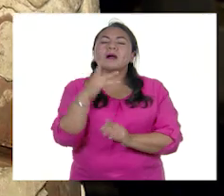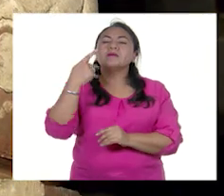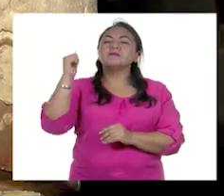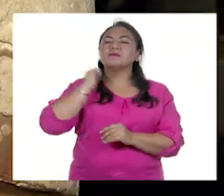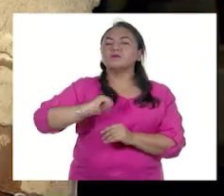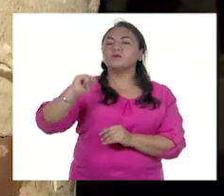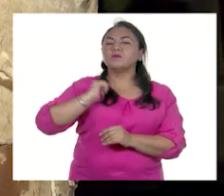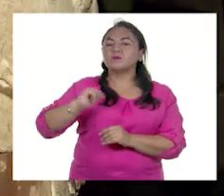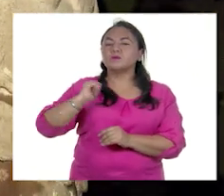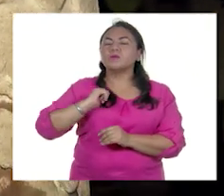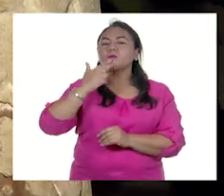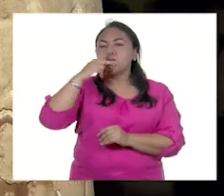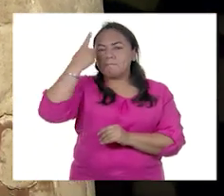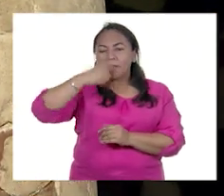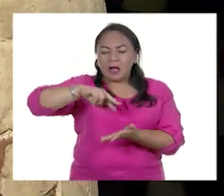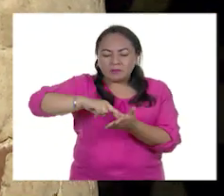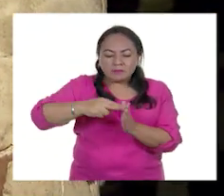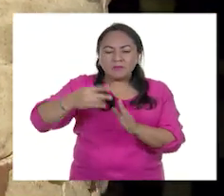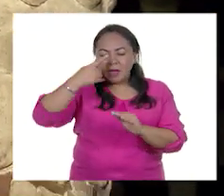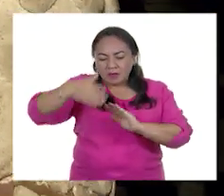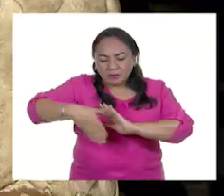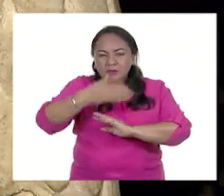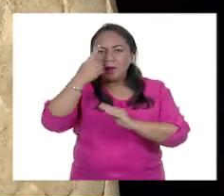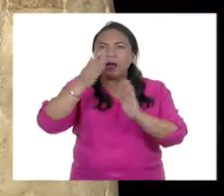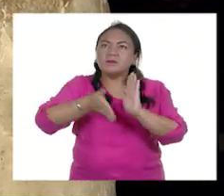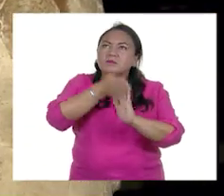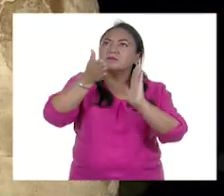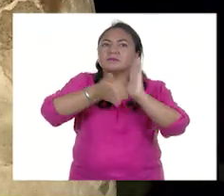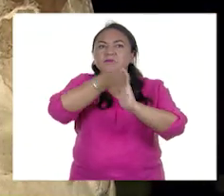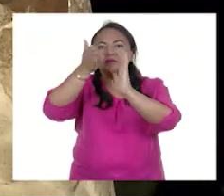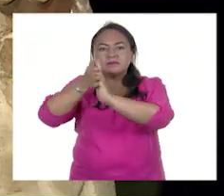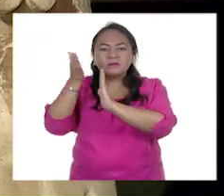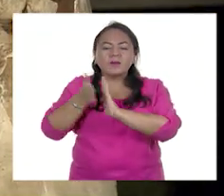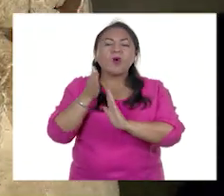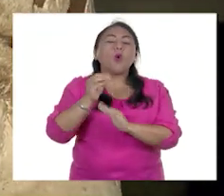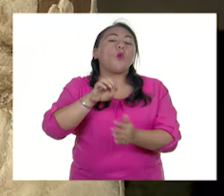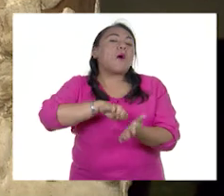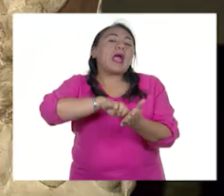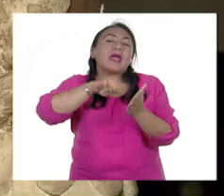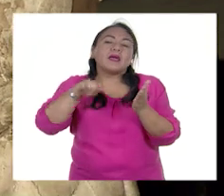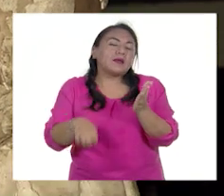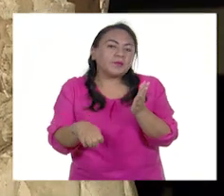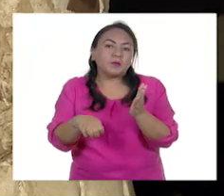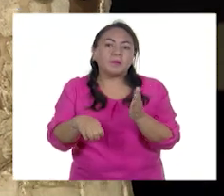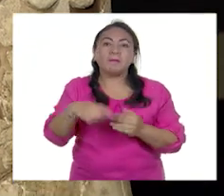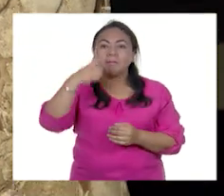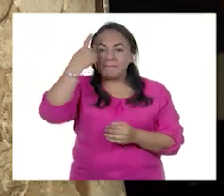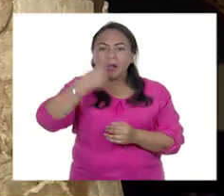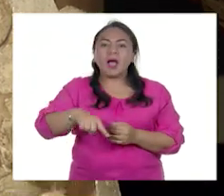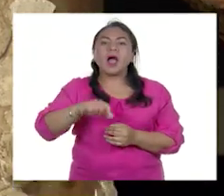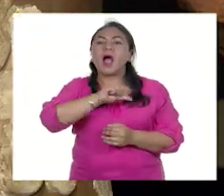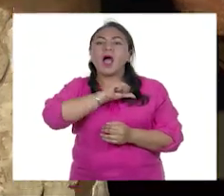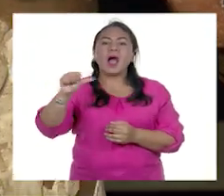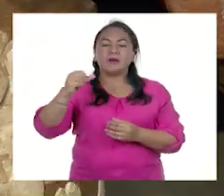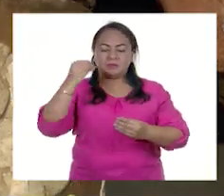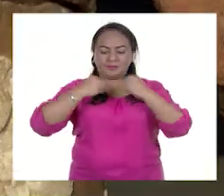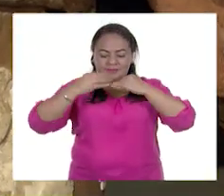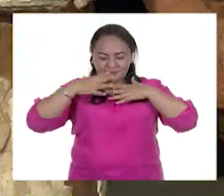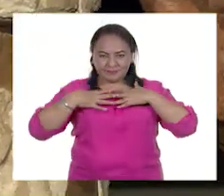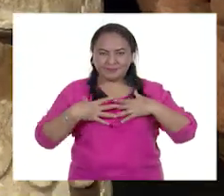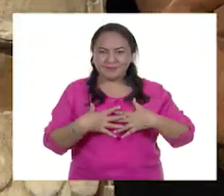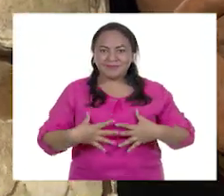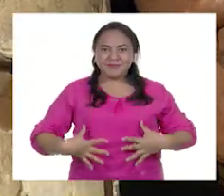utilizaba en arquitectura para recubrir las construcciones o, como en este caso, para ciertos elementos decorativos,